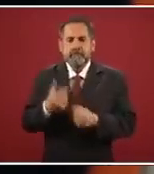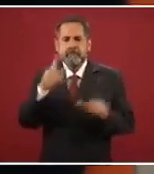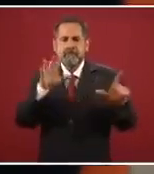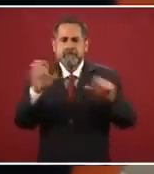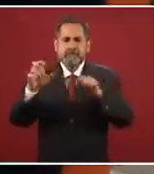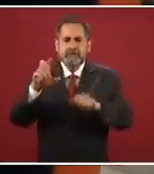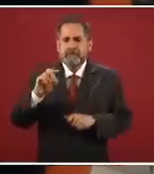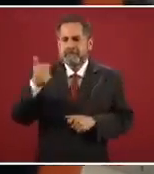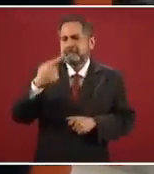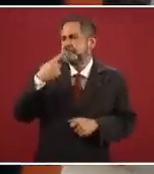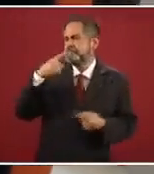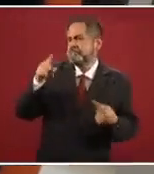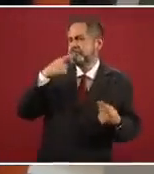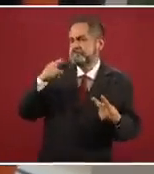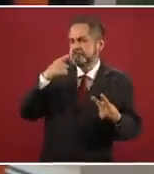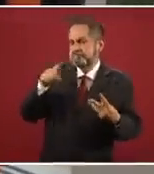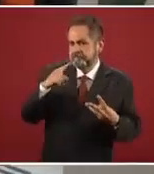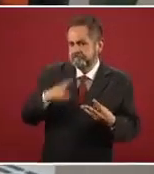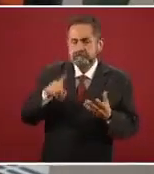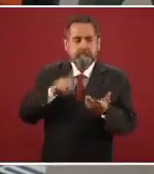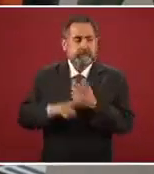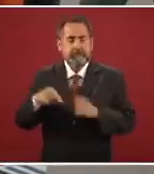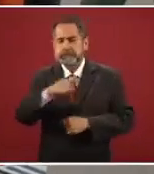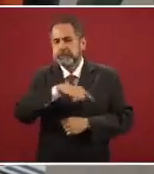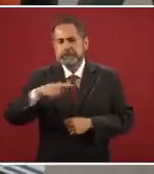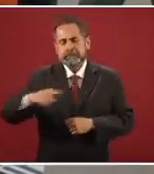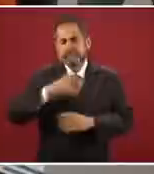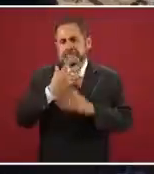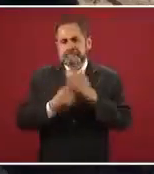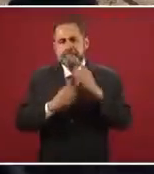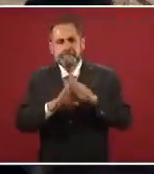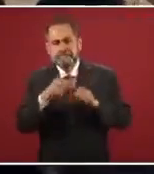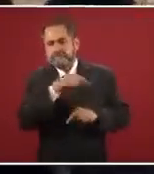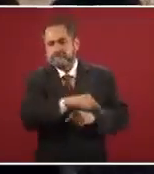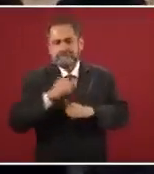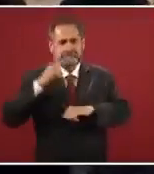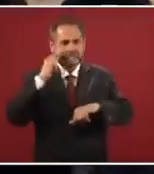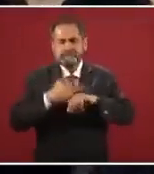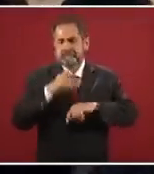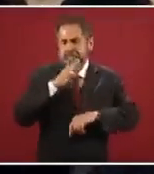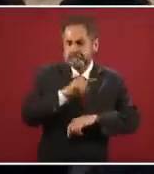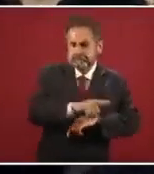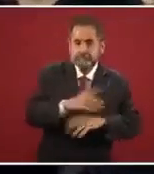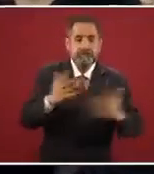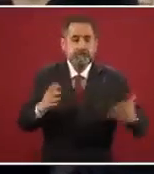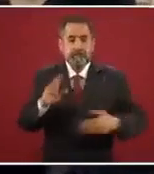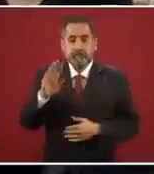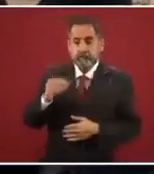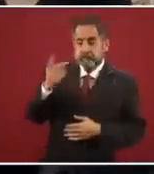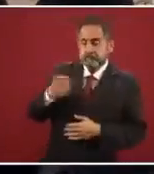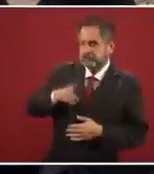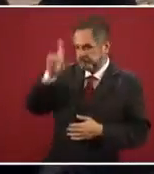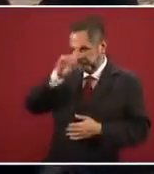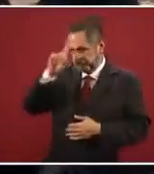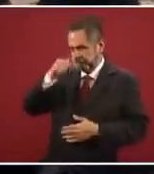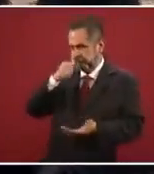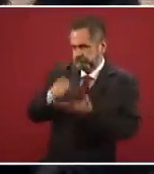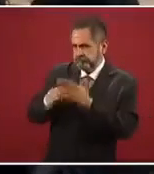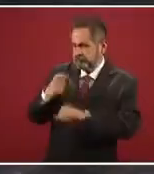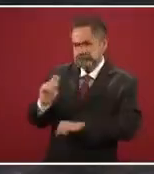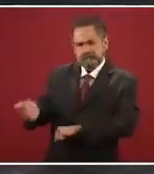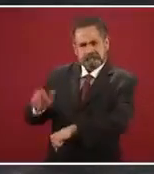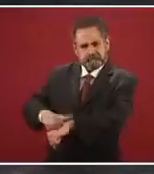736 quejas referentes a la actuación de la autoridad migratoria y emitió 3 recomendaciones, una de ellas para la actual